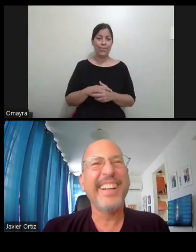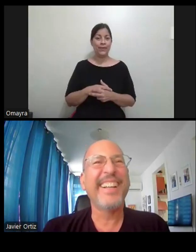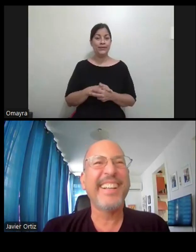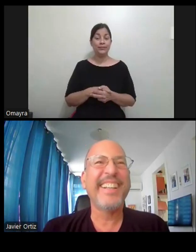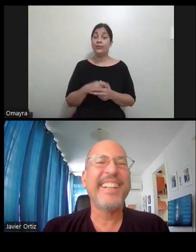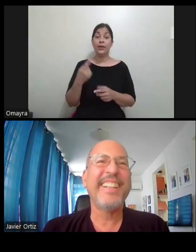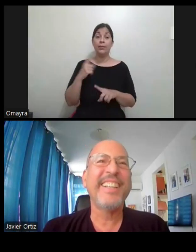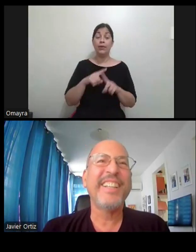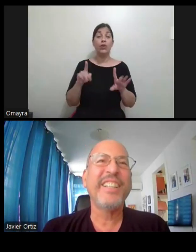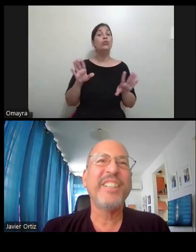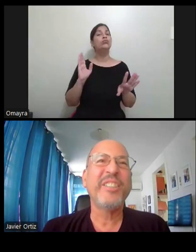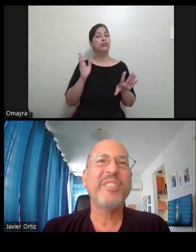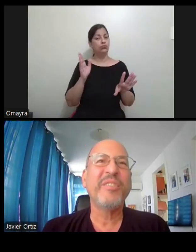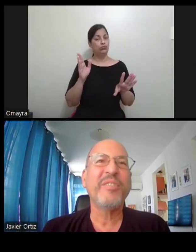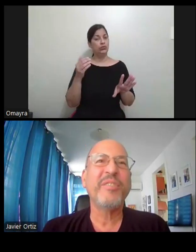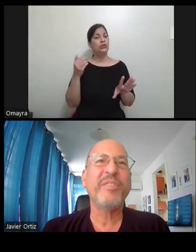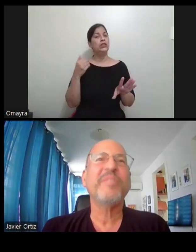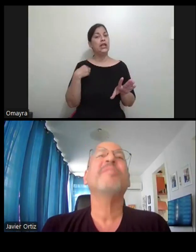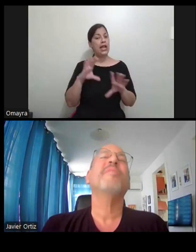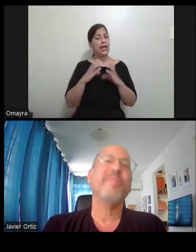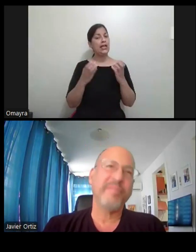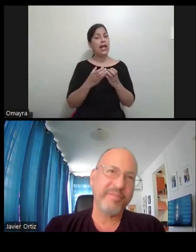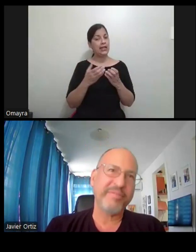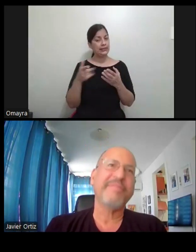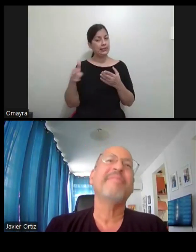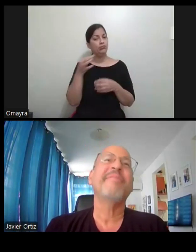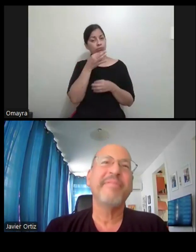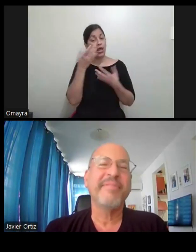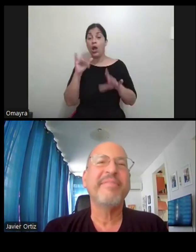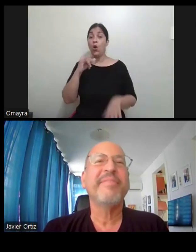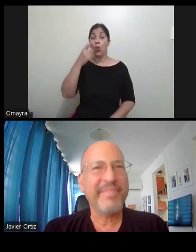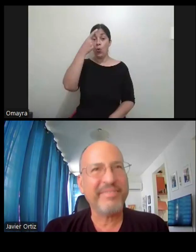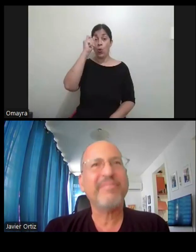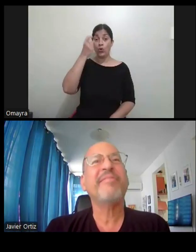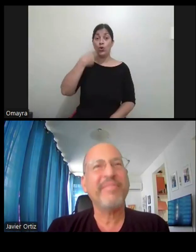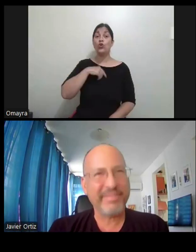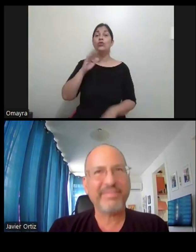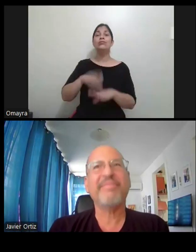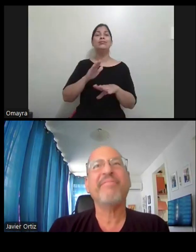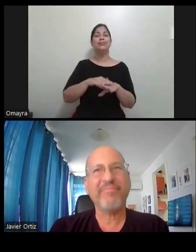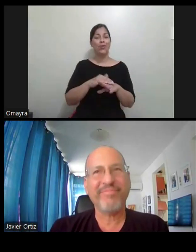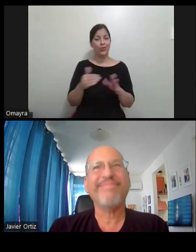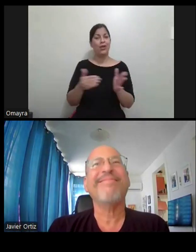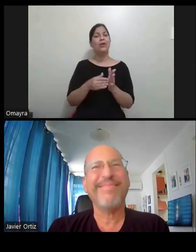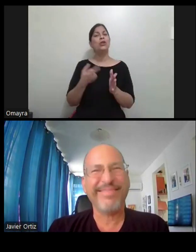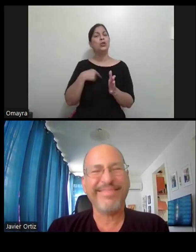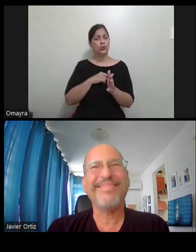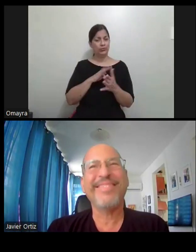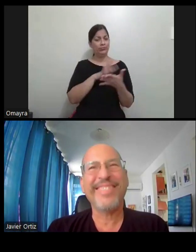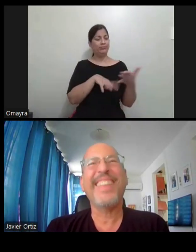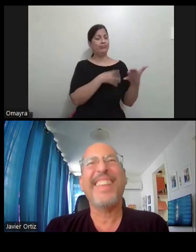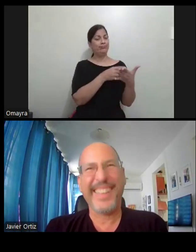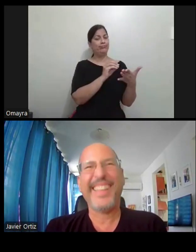junio, deja que ella termine sus clases, porque ella está hasta aquí, así que en junio la llamamos. Estamos cuadrando semestre